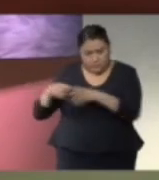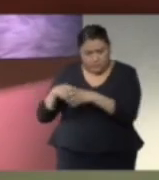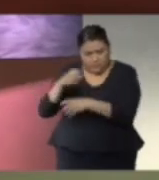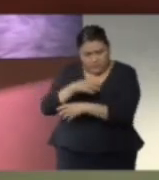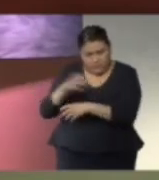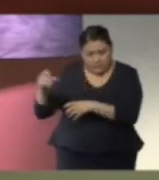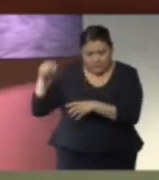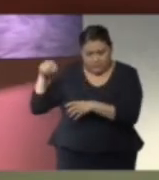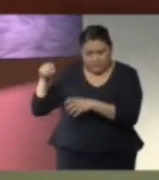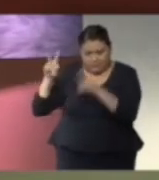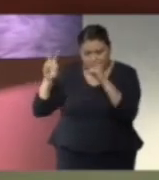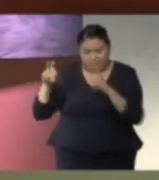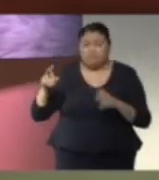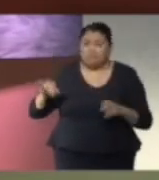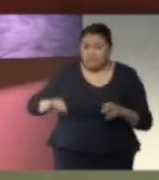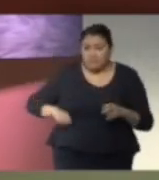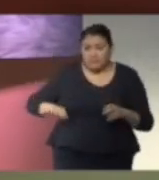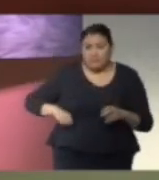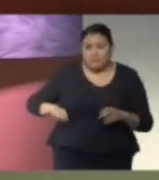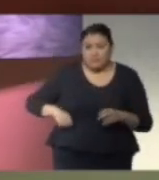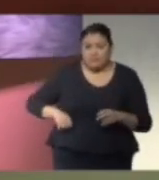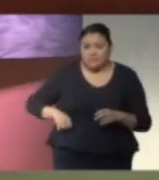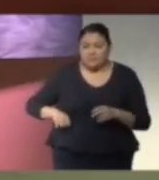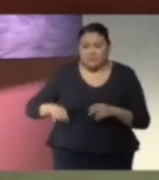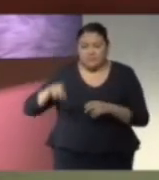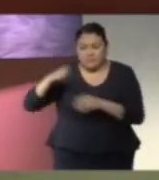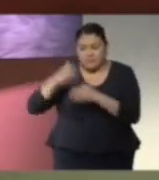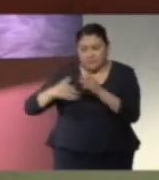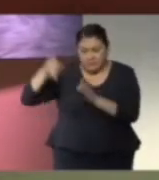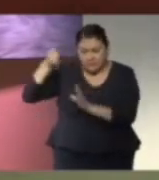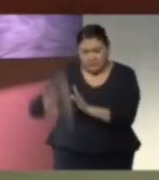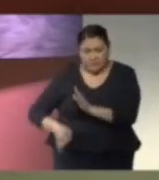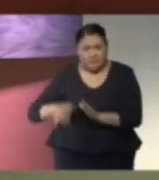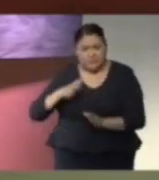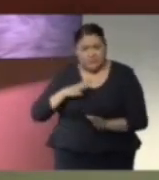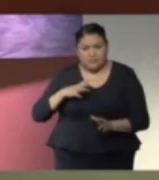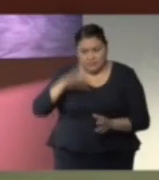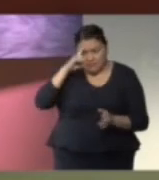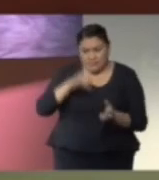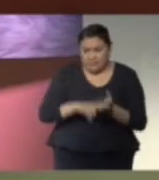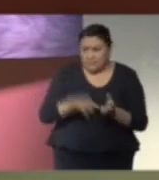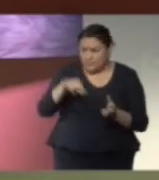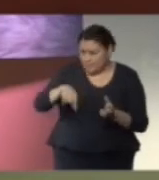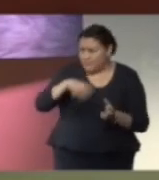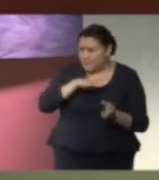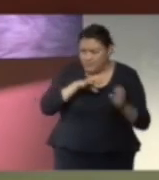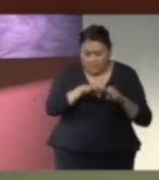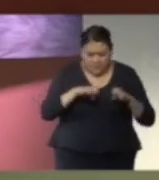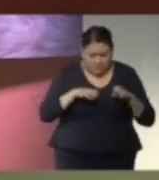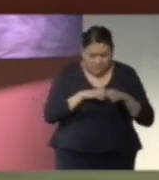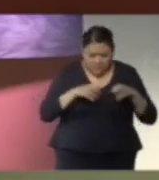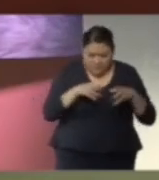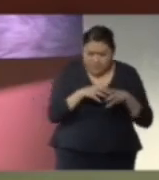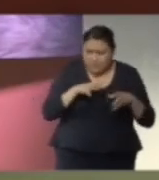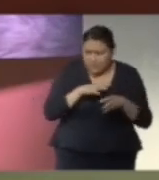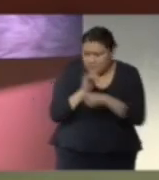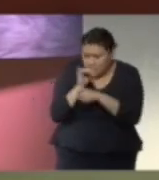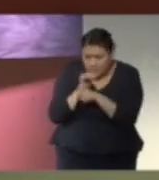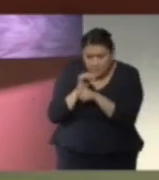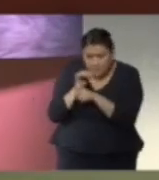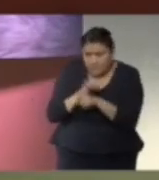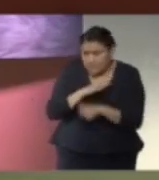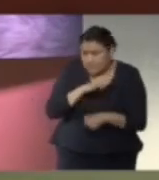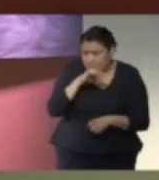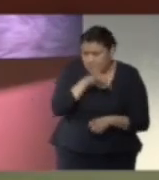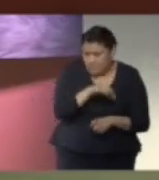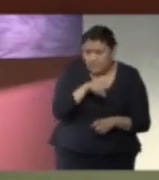eje bien interesante por ahondar, al menos yo entiendo que acá hay todo un equipo que está estudiando eso, no sé si